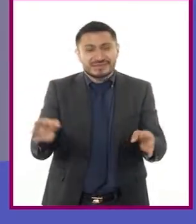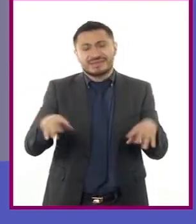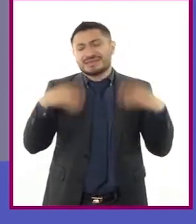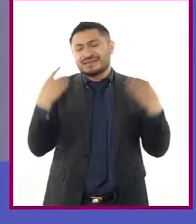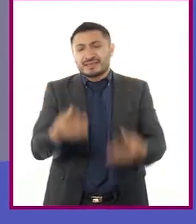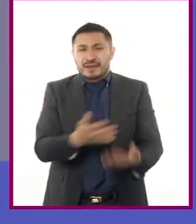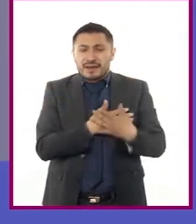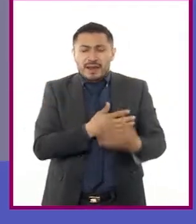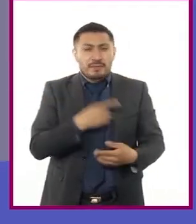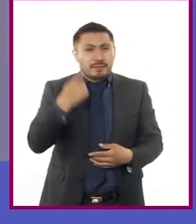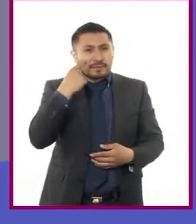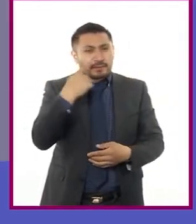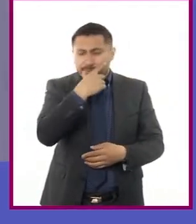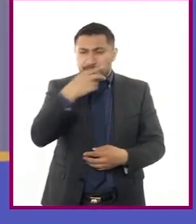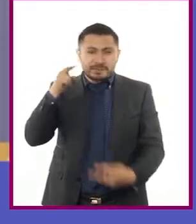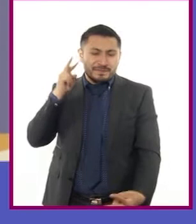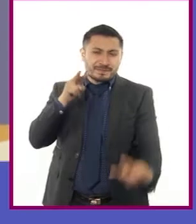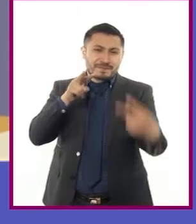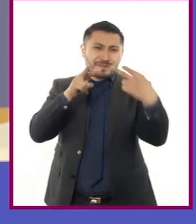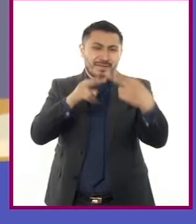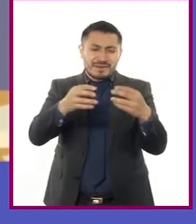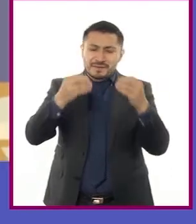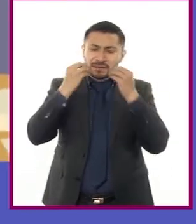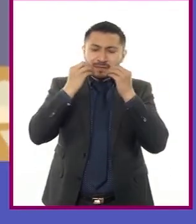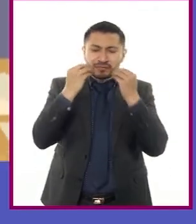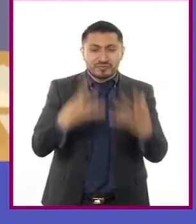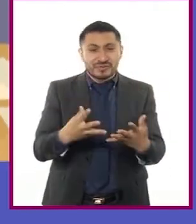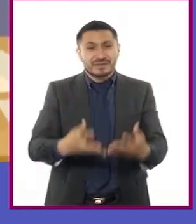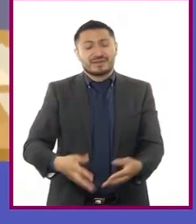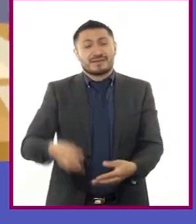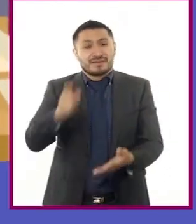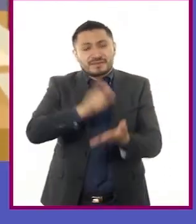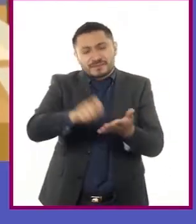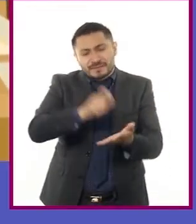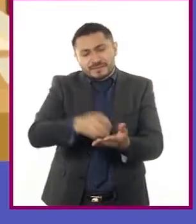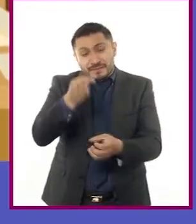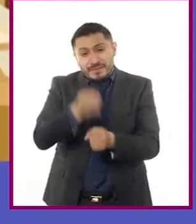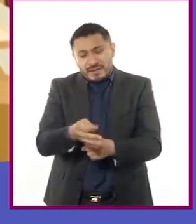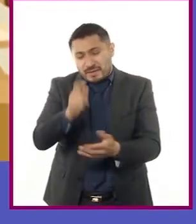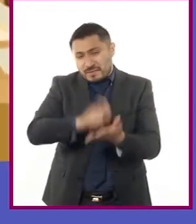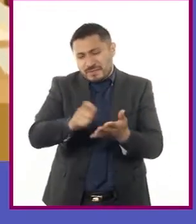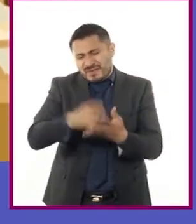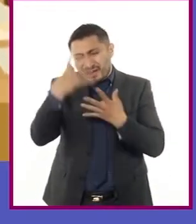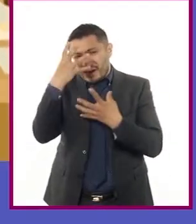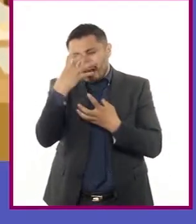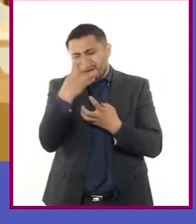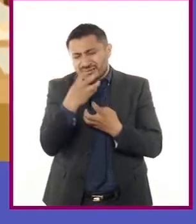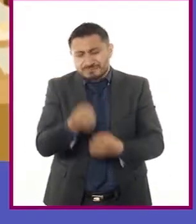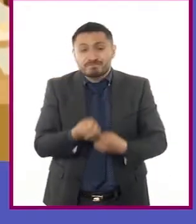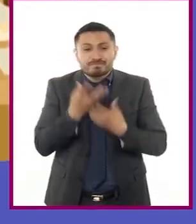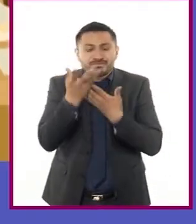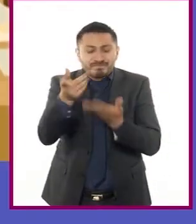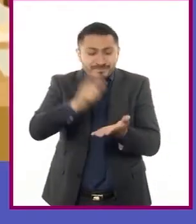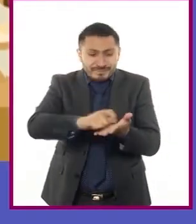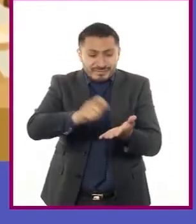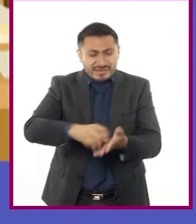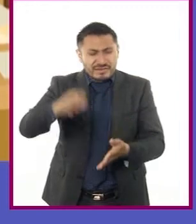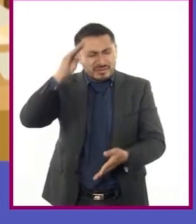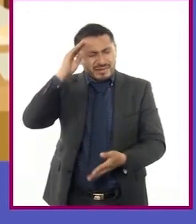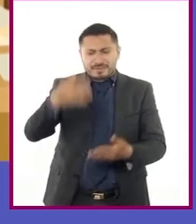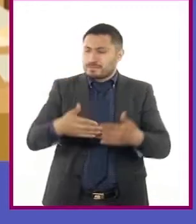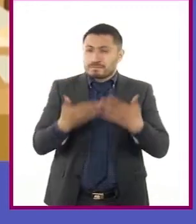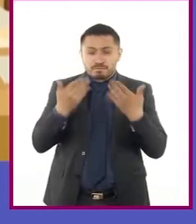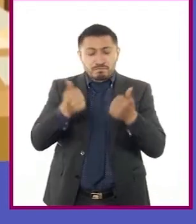grandes ojos fijos? Puedo escribir los versos más tristes esta noche. Pensar que no la tengo. Sentir que